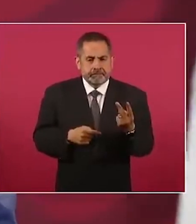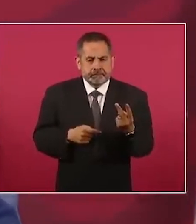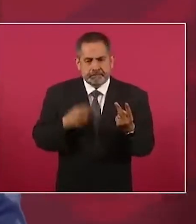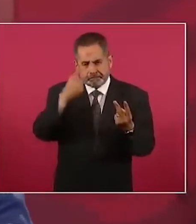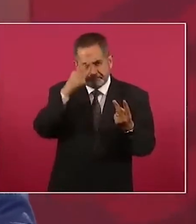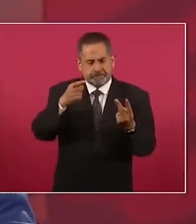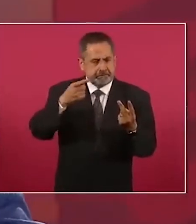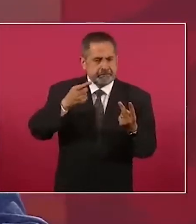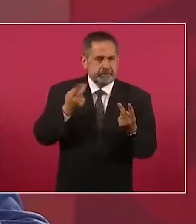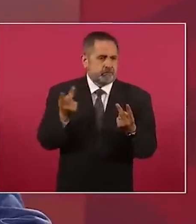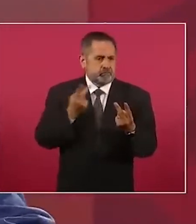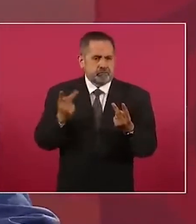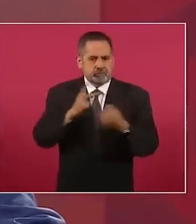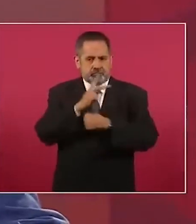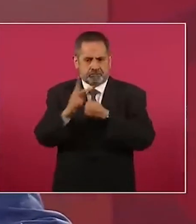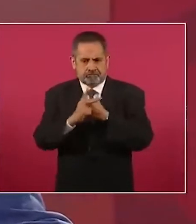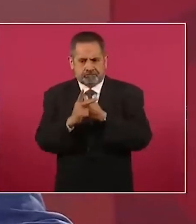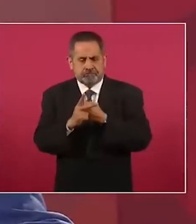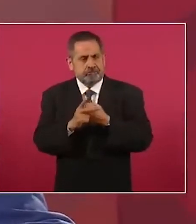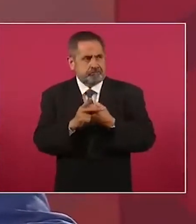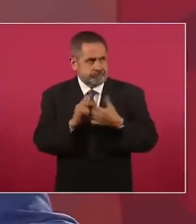los dos países